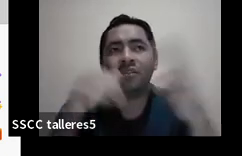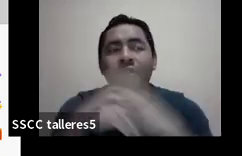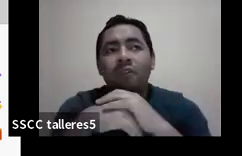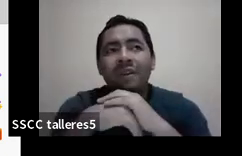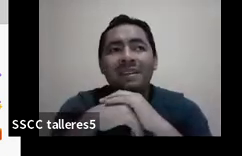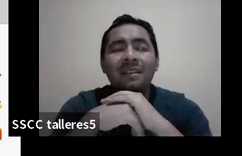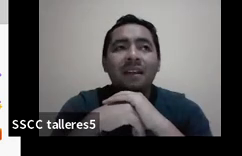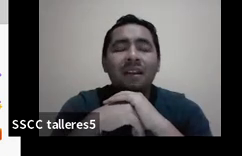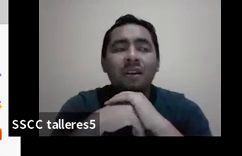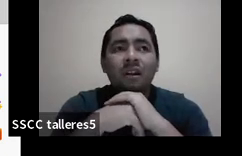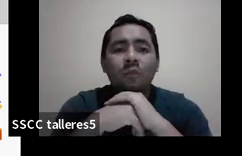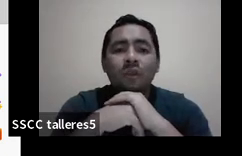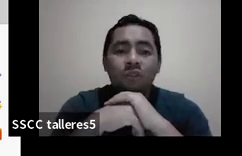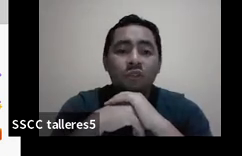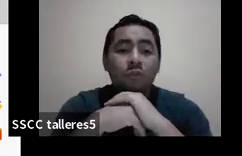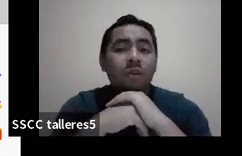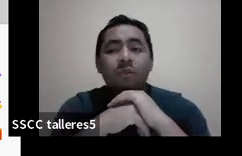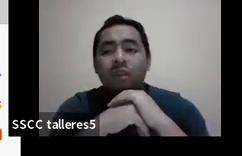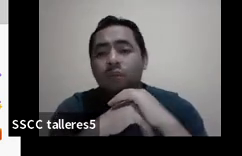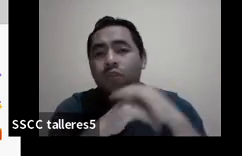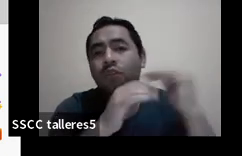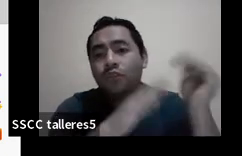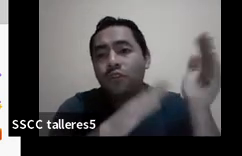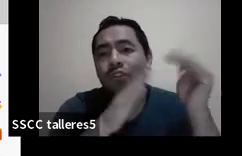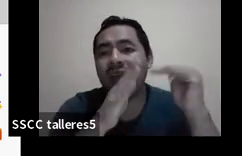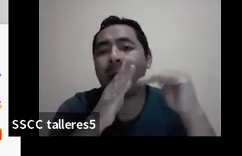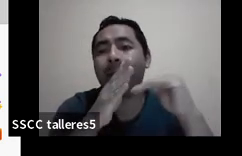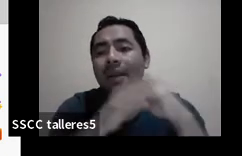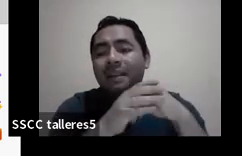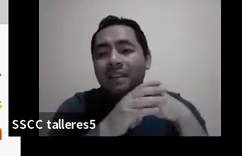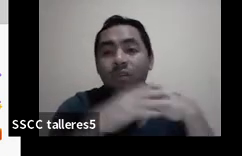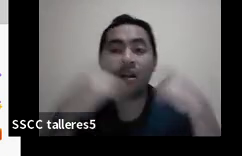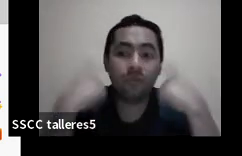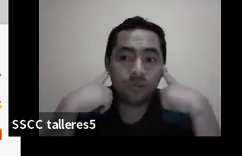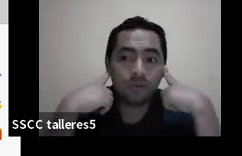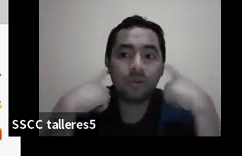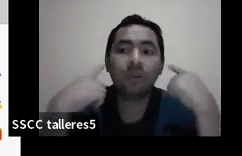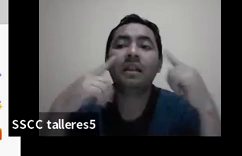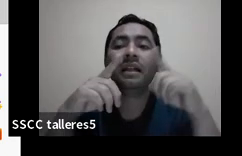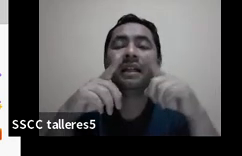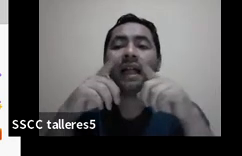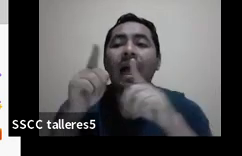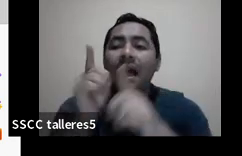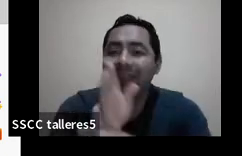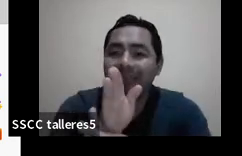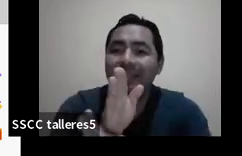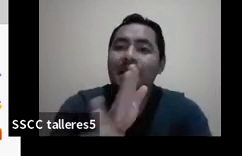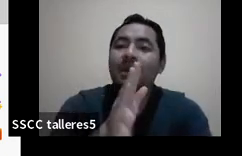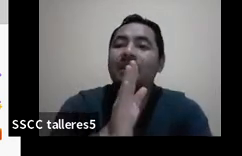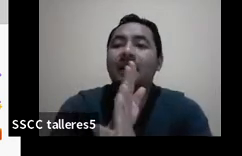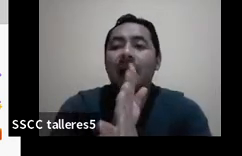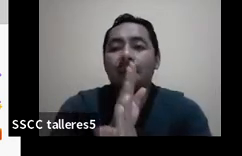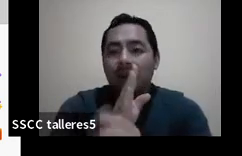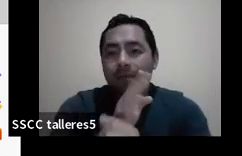así, dicho fácil, el grupo de sordos prelocutivos son los sordos que han perdido la audición